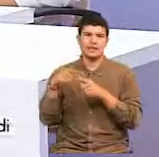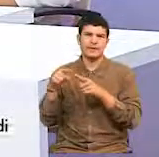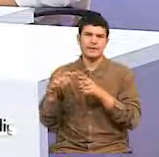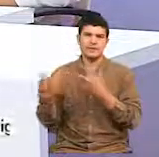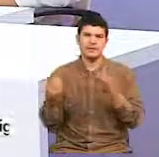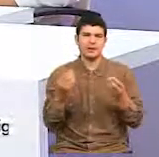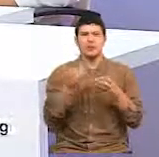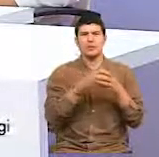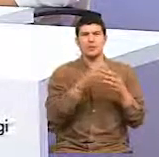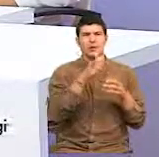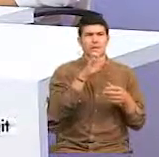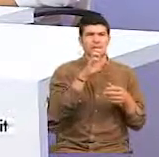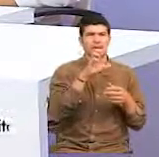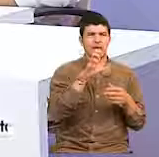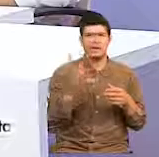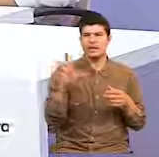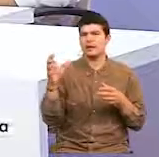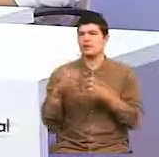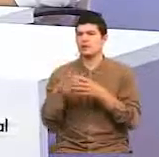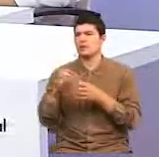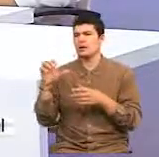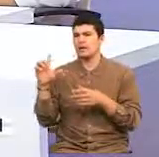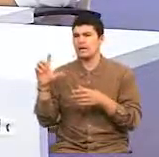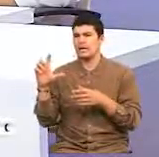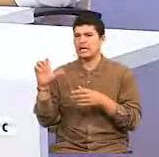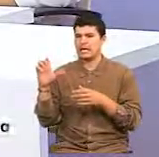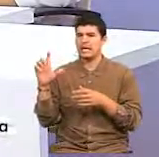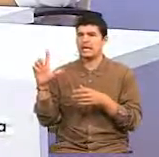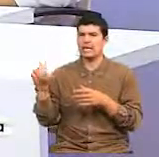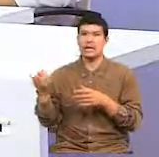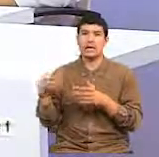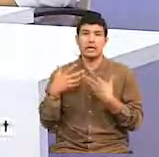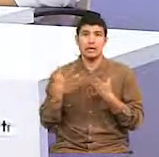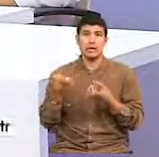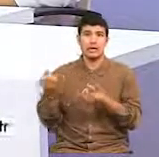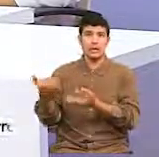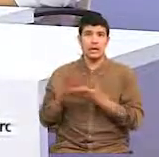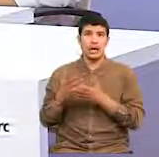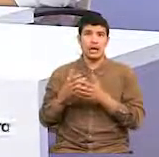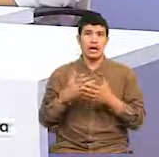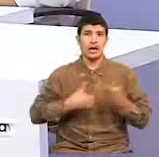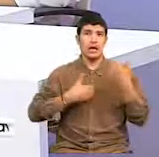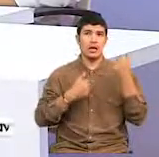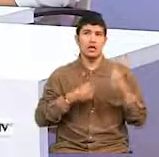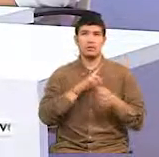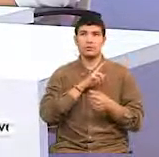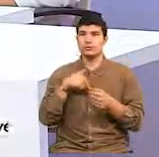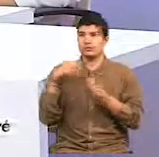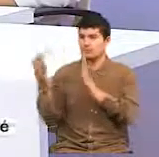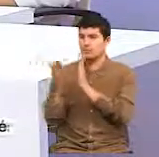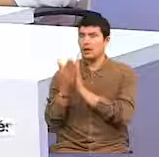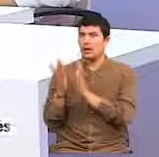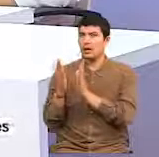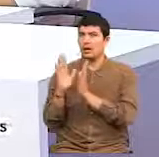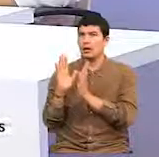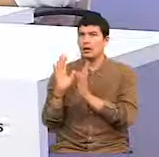del EPL, del ELN, que quieren entregar sus armas y nosotros hablamos con ellos